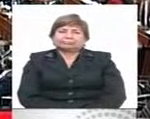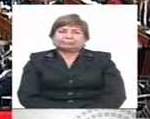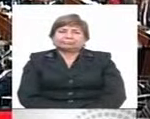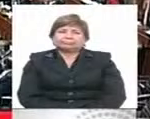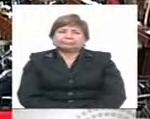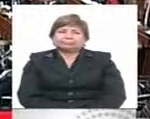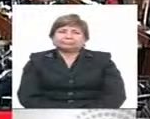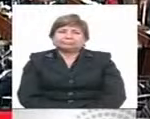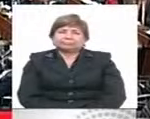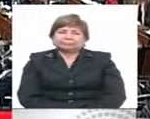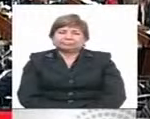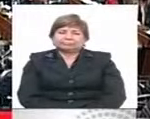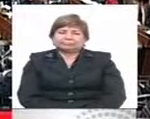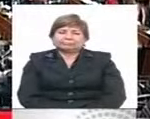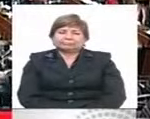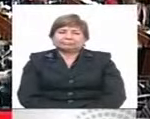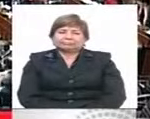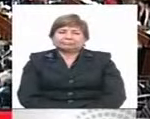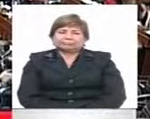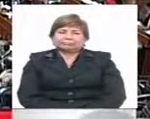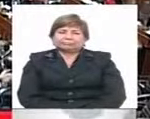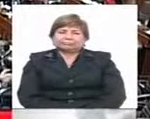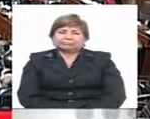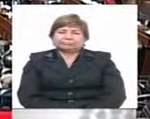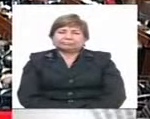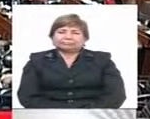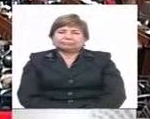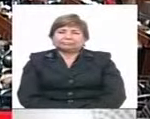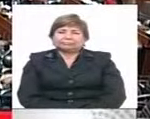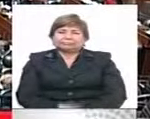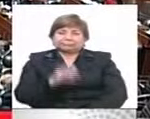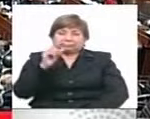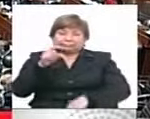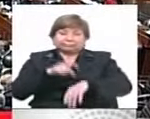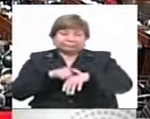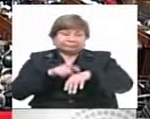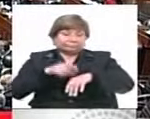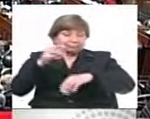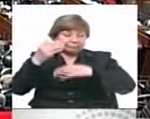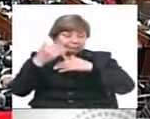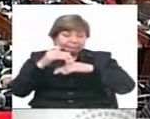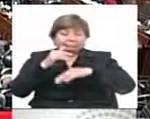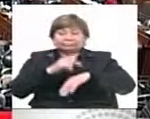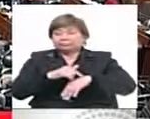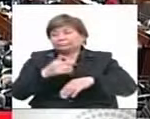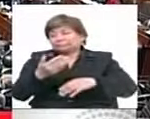Le va a ceder parte de su tiempo. Parte de su tiempo. ¿Parte de su tiempo?